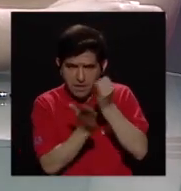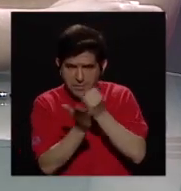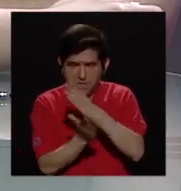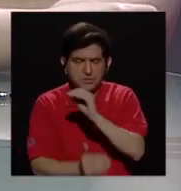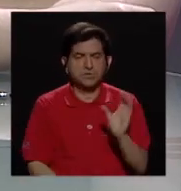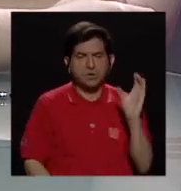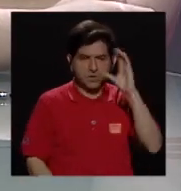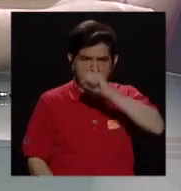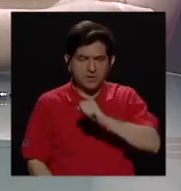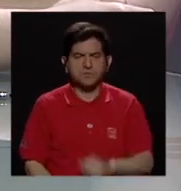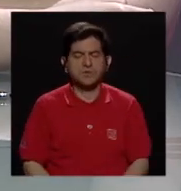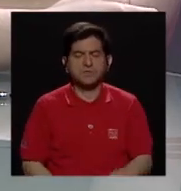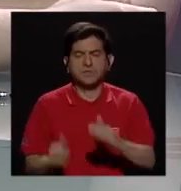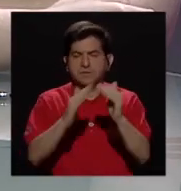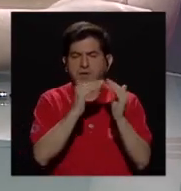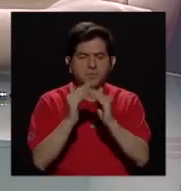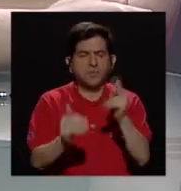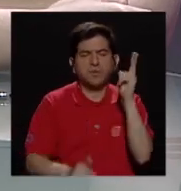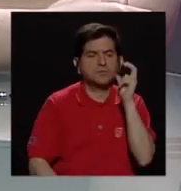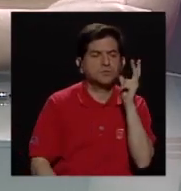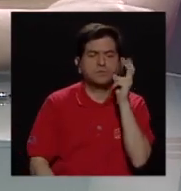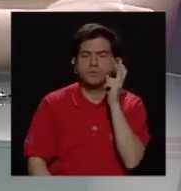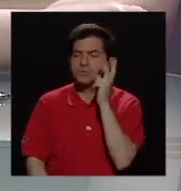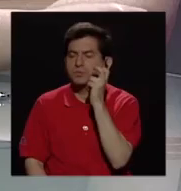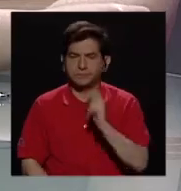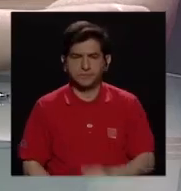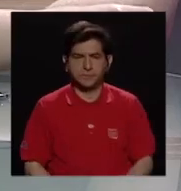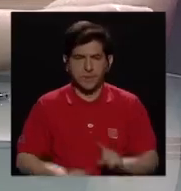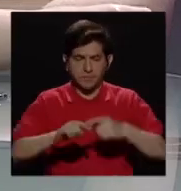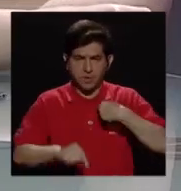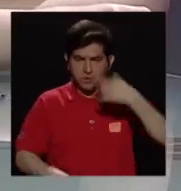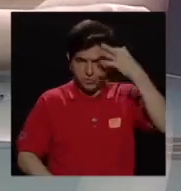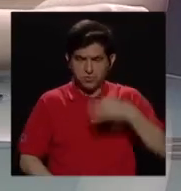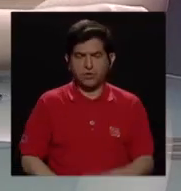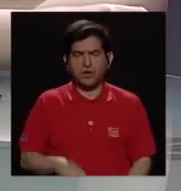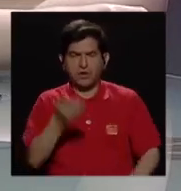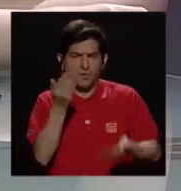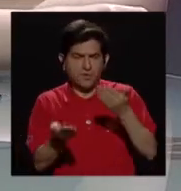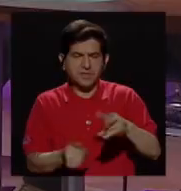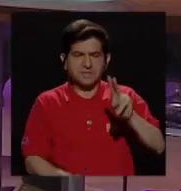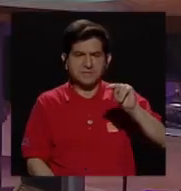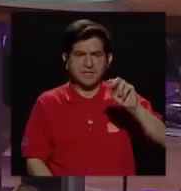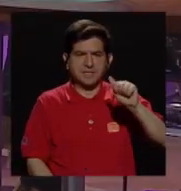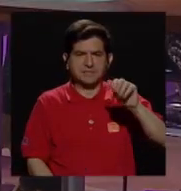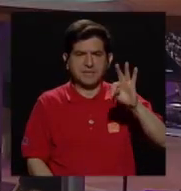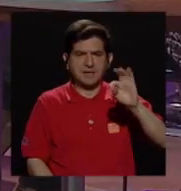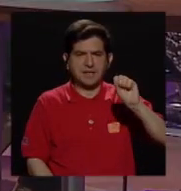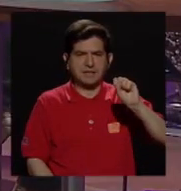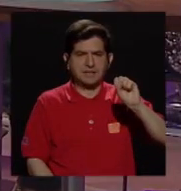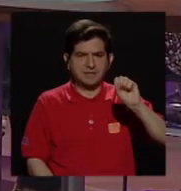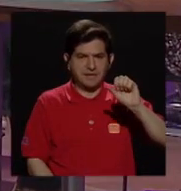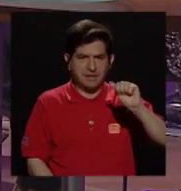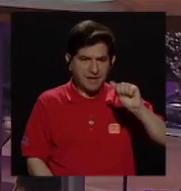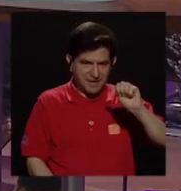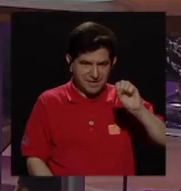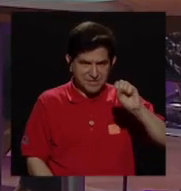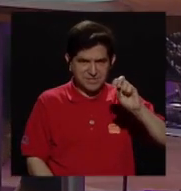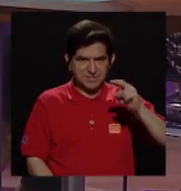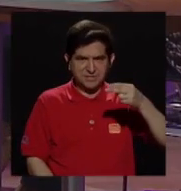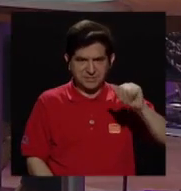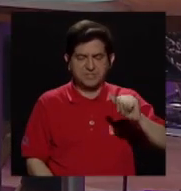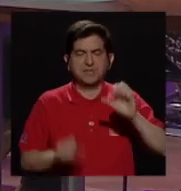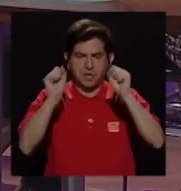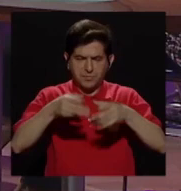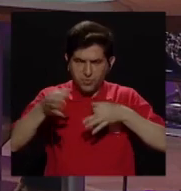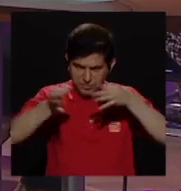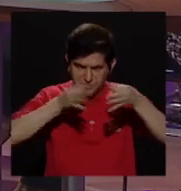que vemos en la escucha de la población como tal. Pero yo creo que ahí Natasha nos puede, claro, ilustrar, Natasha, más, porque tiene muchísimo más